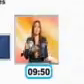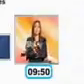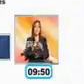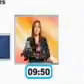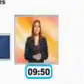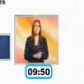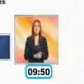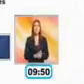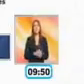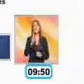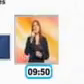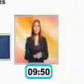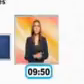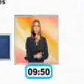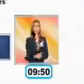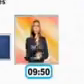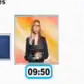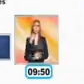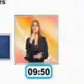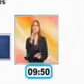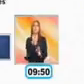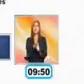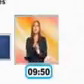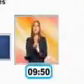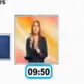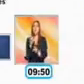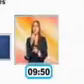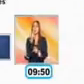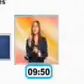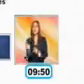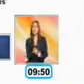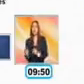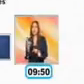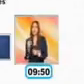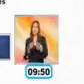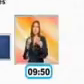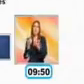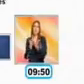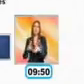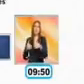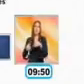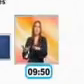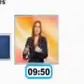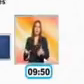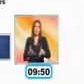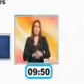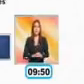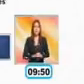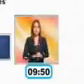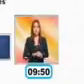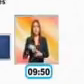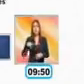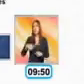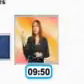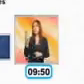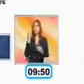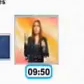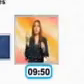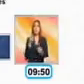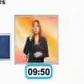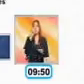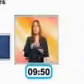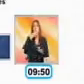Entonces, no permitir que los niños utilicen redes sociales a una edad menor, que se da mucho, ¿no? Así es, así es. Buenos tips, sobre